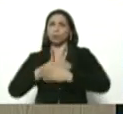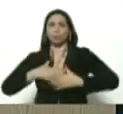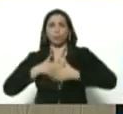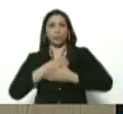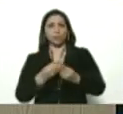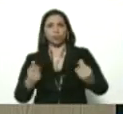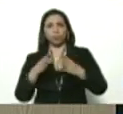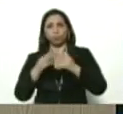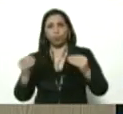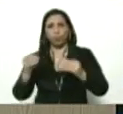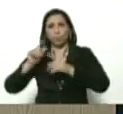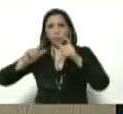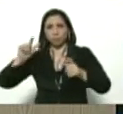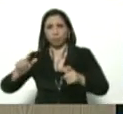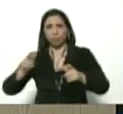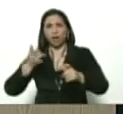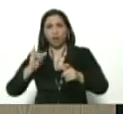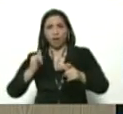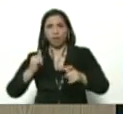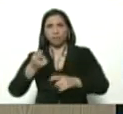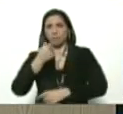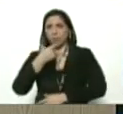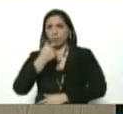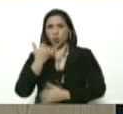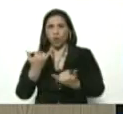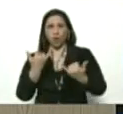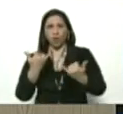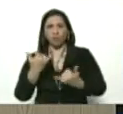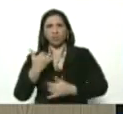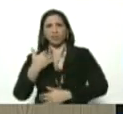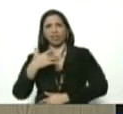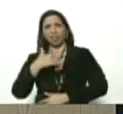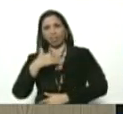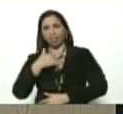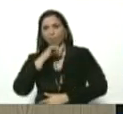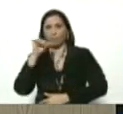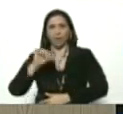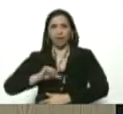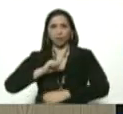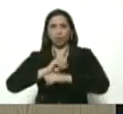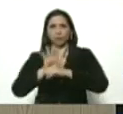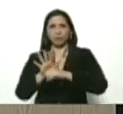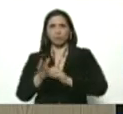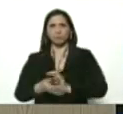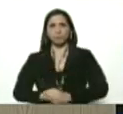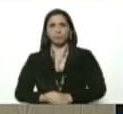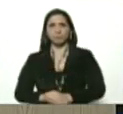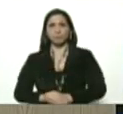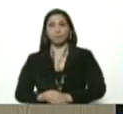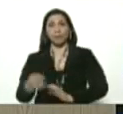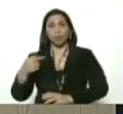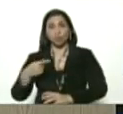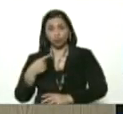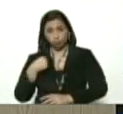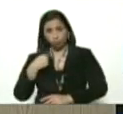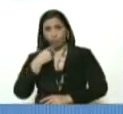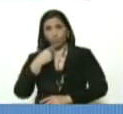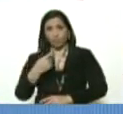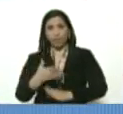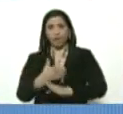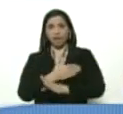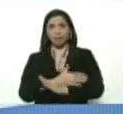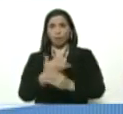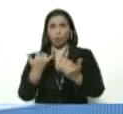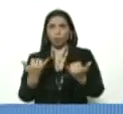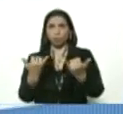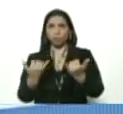que están presentando síntomas por kobe 19 yo les mencionaba antes que en los